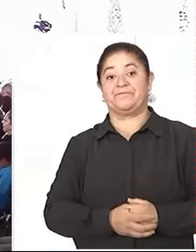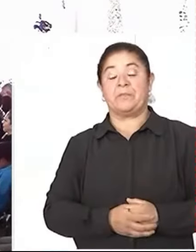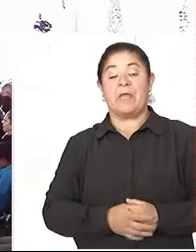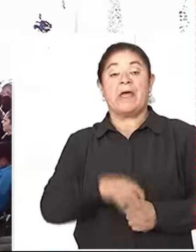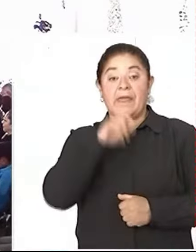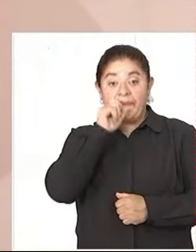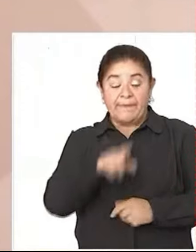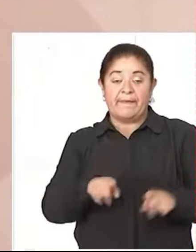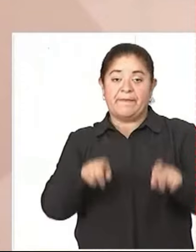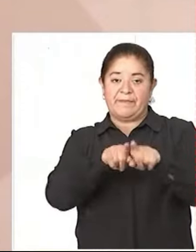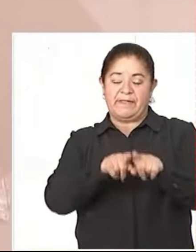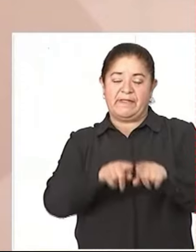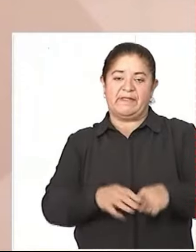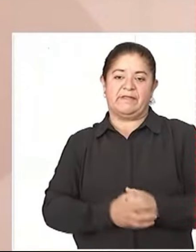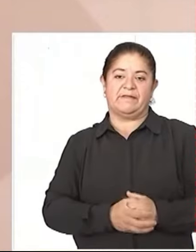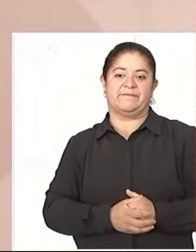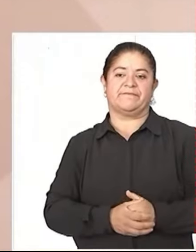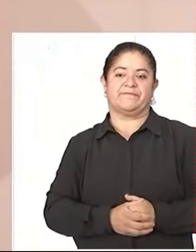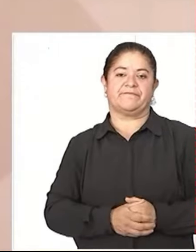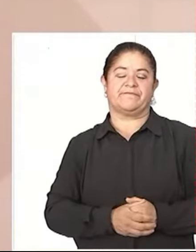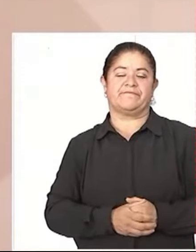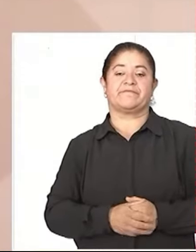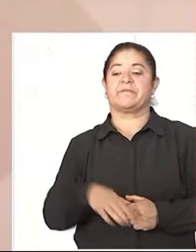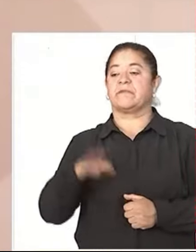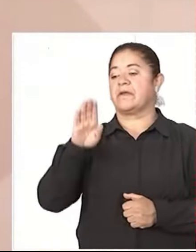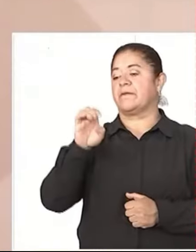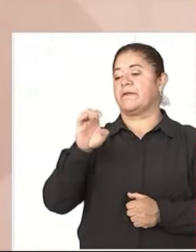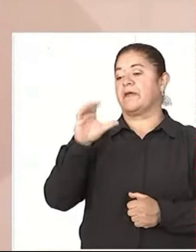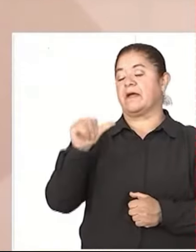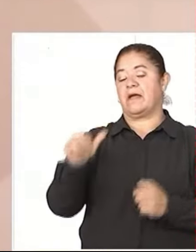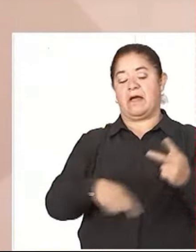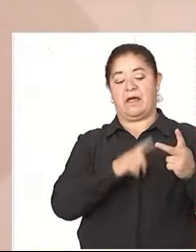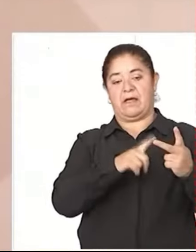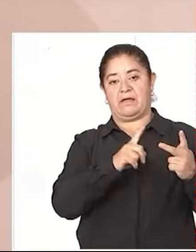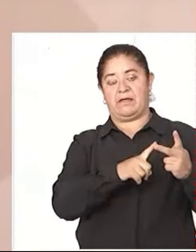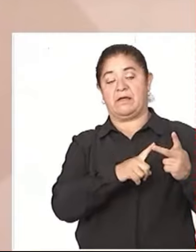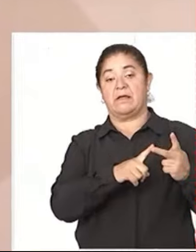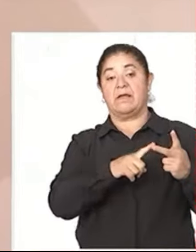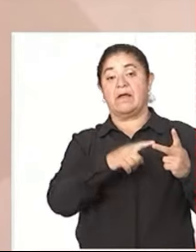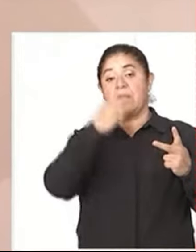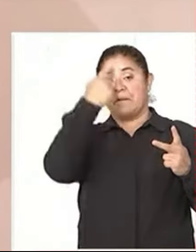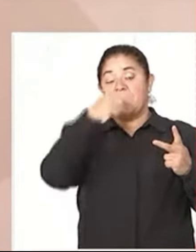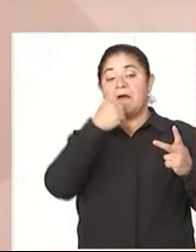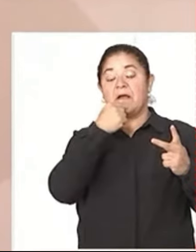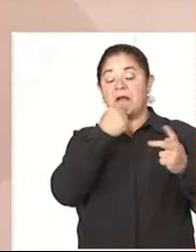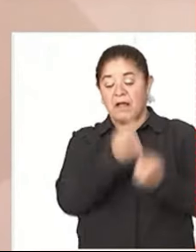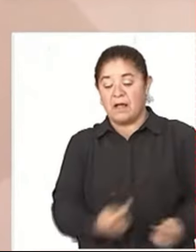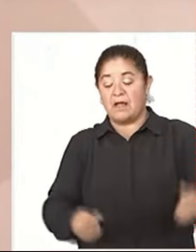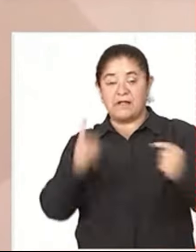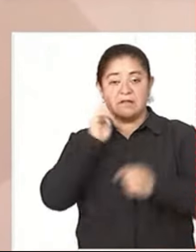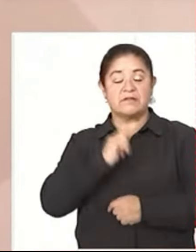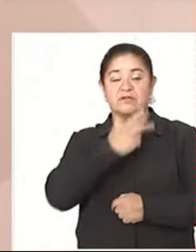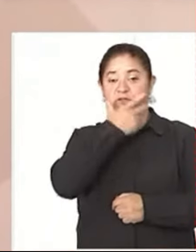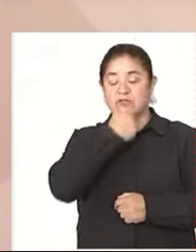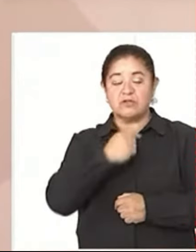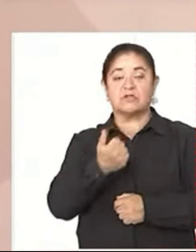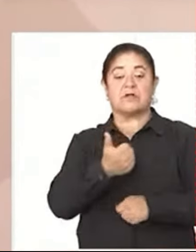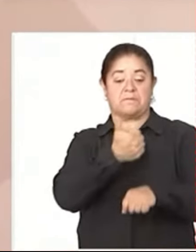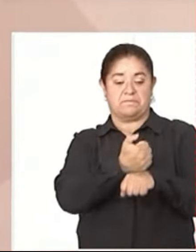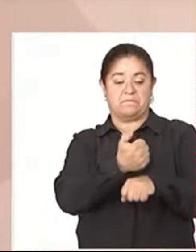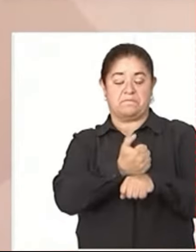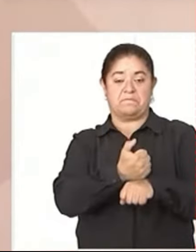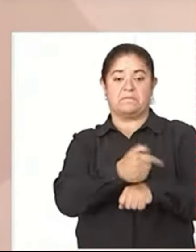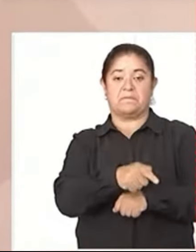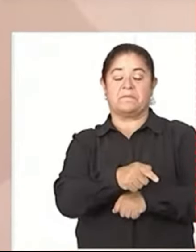importante mis queridos amigos este programa nuevo programa social va a beneficiar a muchas personas